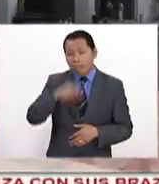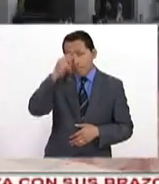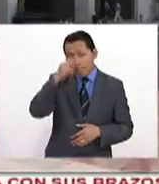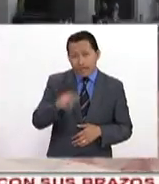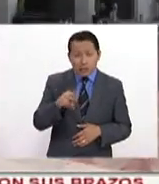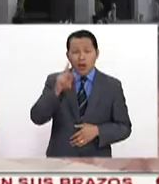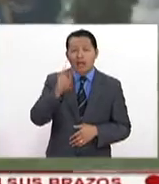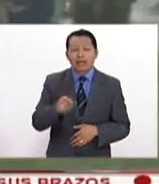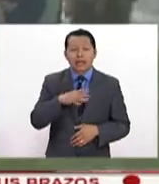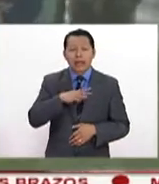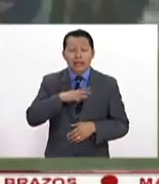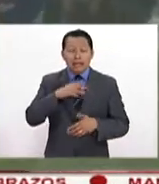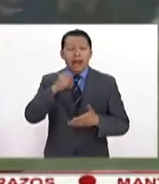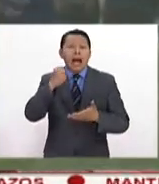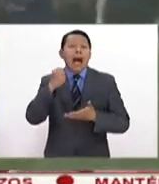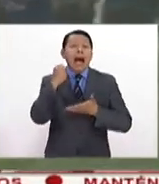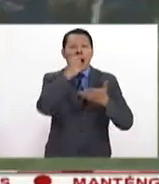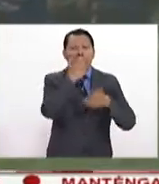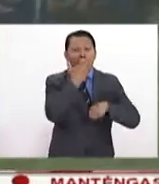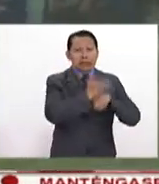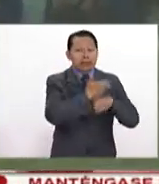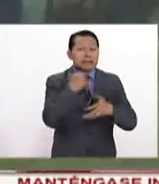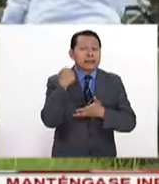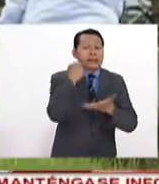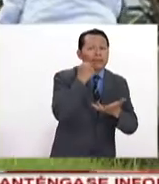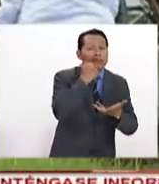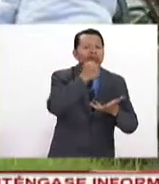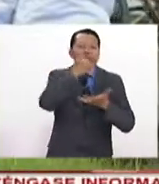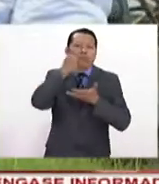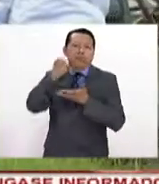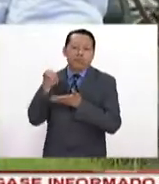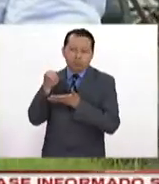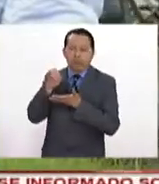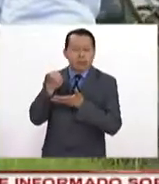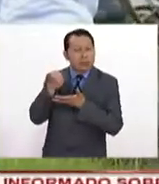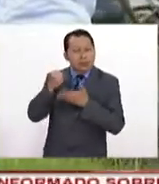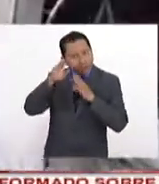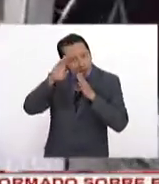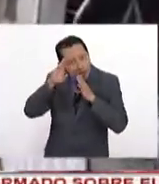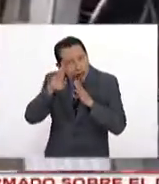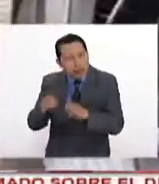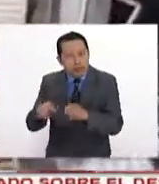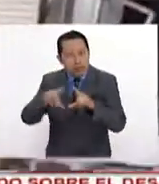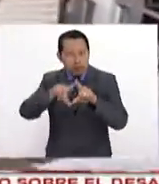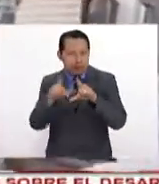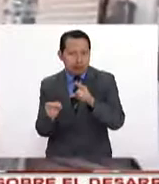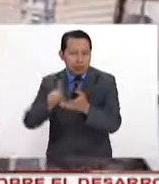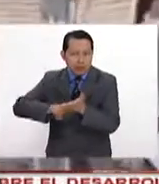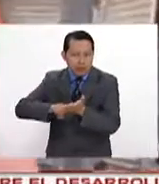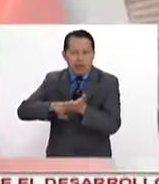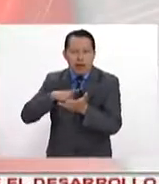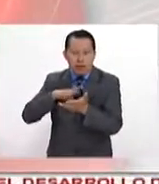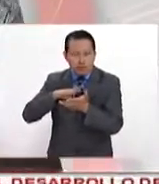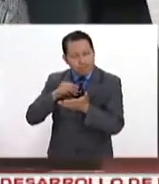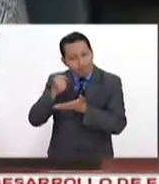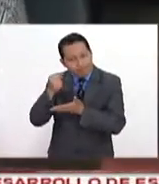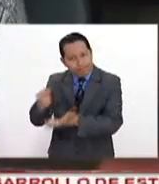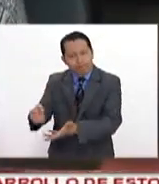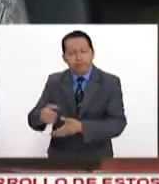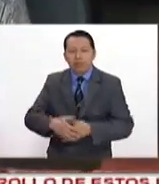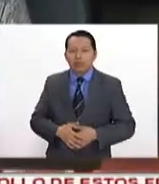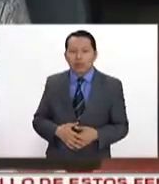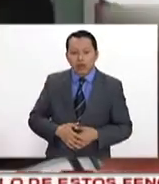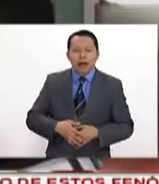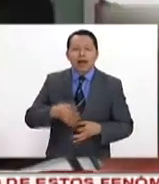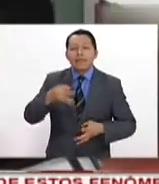México retira el apoyo al gobierno de Estados Unidos por el huracán Harvey para concentrar sus esfuerzos en México.